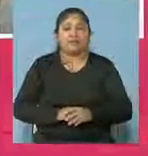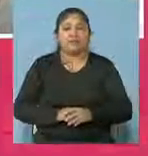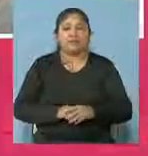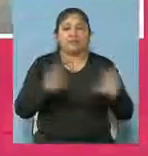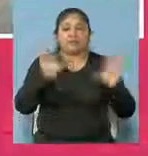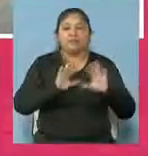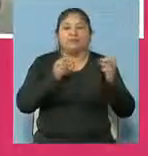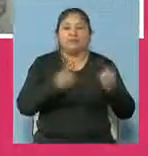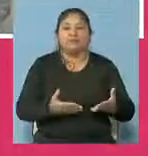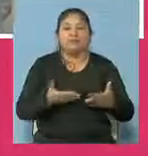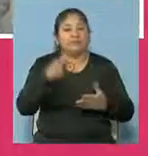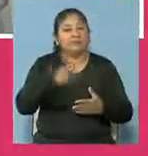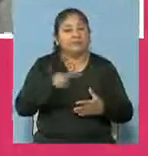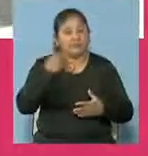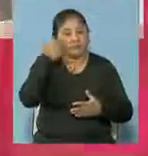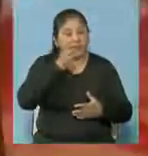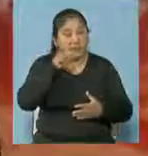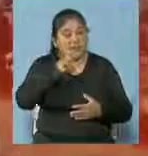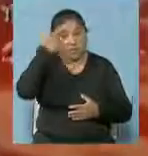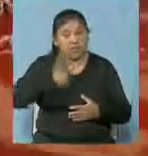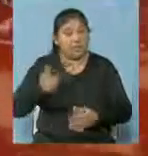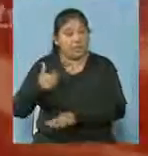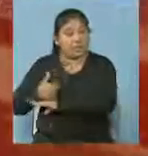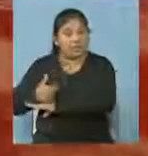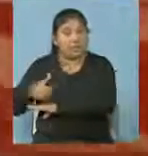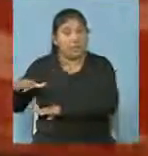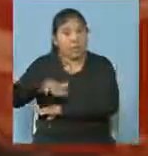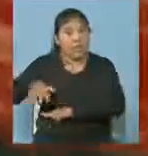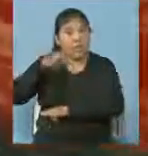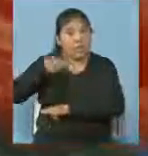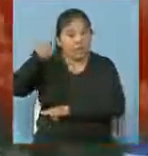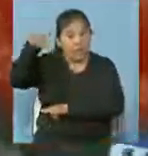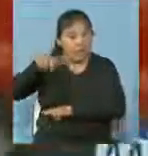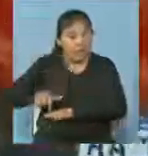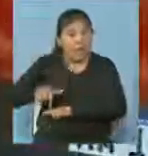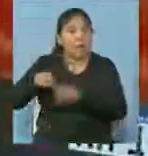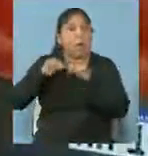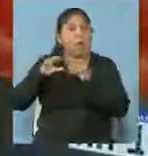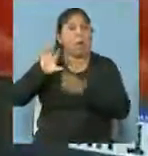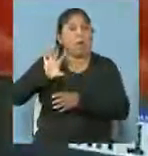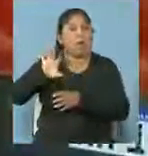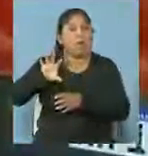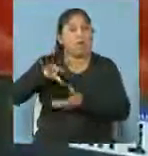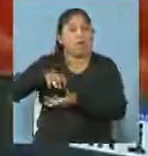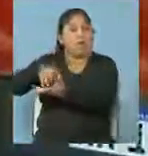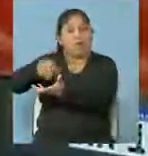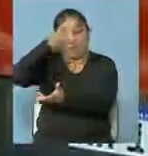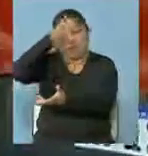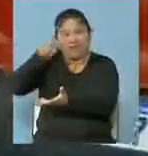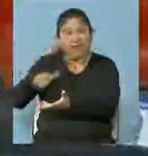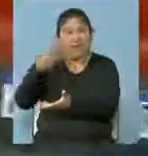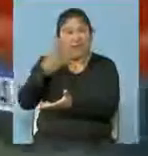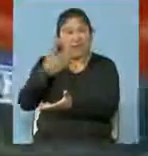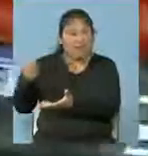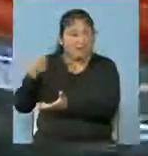Hola, buenas tardes, Héctor. Y nosotros estamos ubicados en Alto Comedero, en la seccional 46, en esta esquina de Teniente